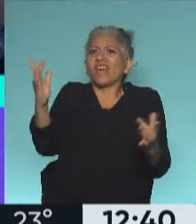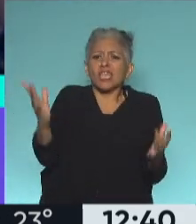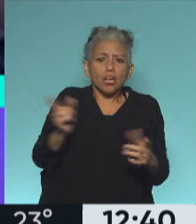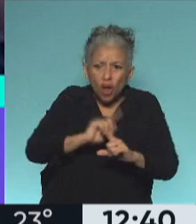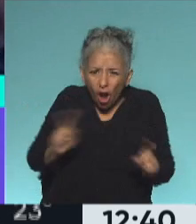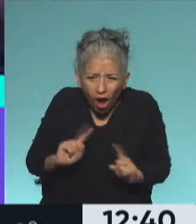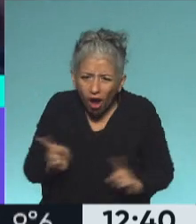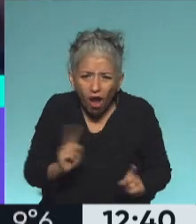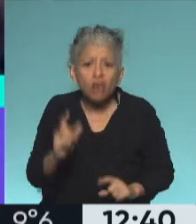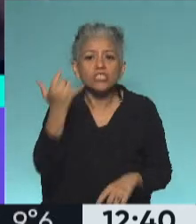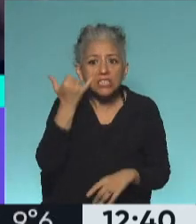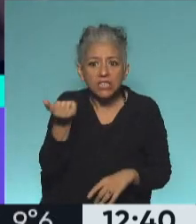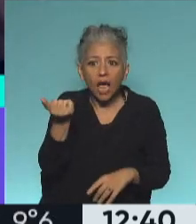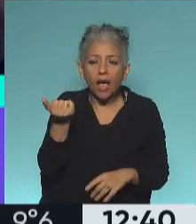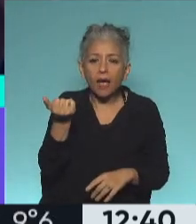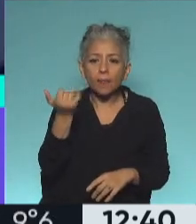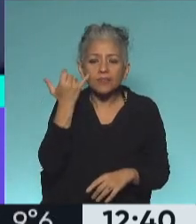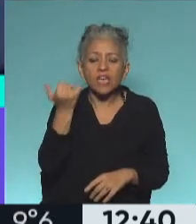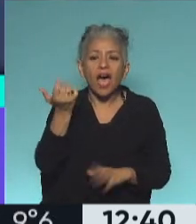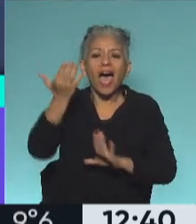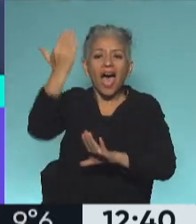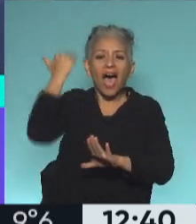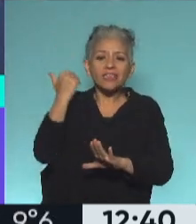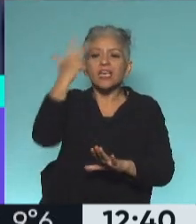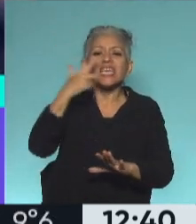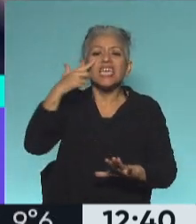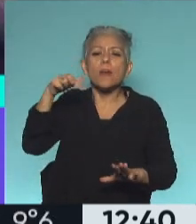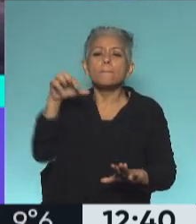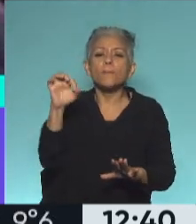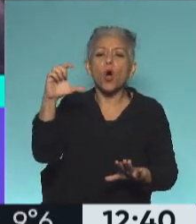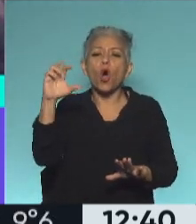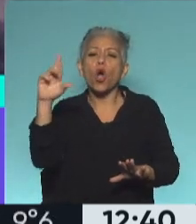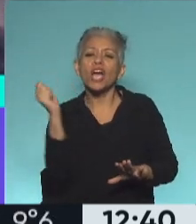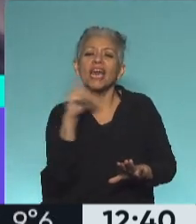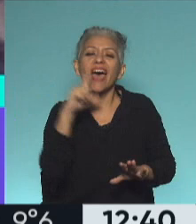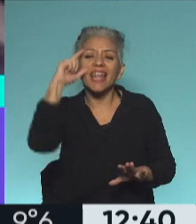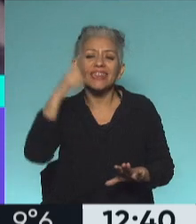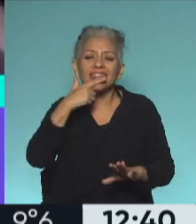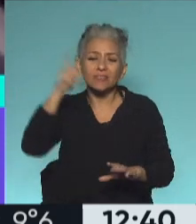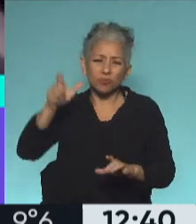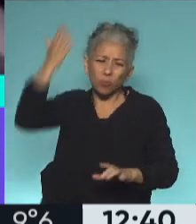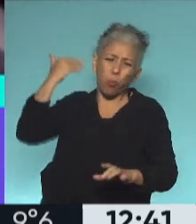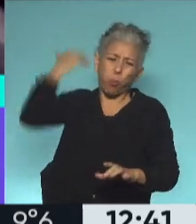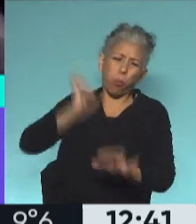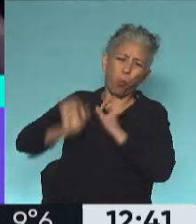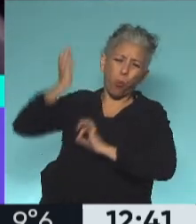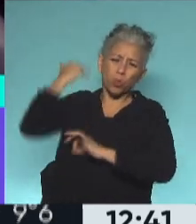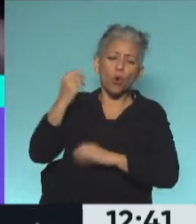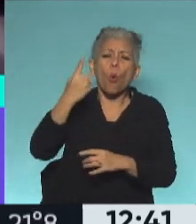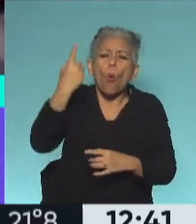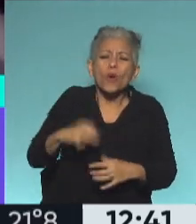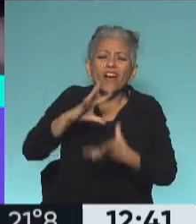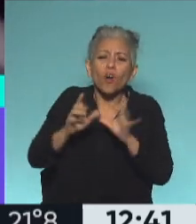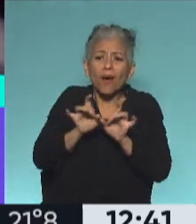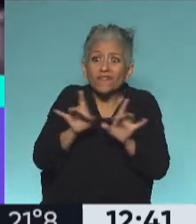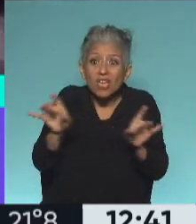esto ya lo describió Hipócrates hace muchos siglos. La única manera de transmitir, de cortar la transmisión